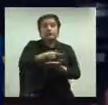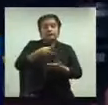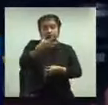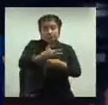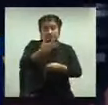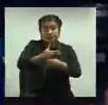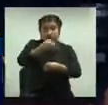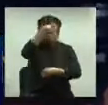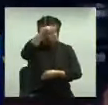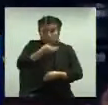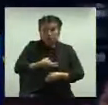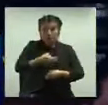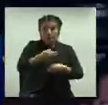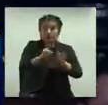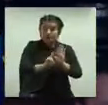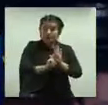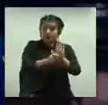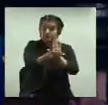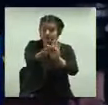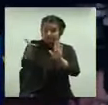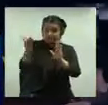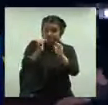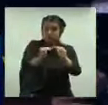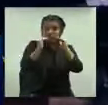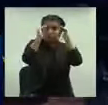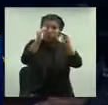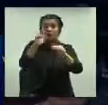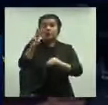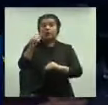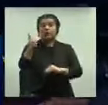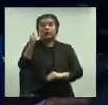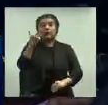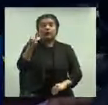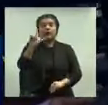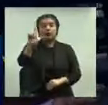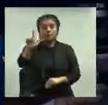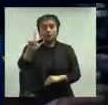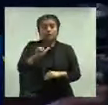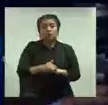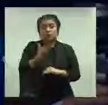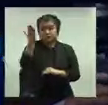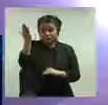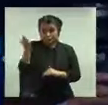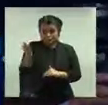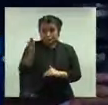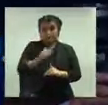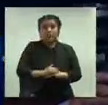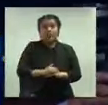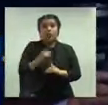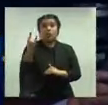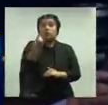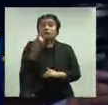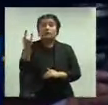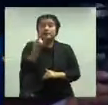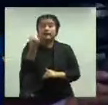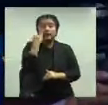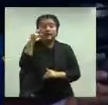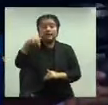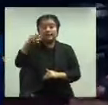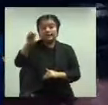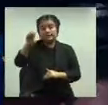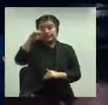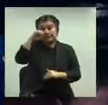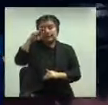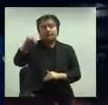Honorables señores, doctor Raúl Horacio Arévalo Alburés, Universidad